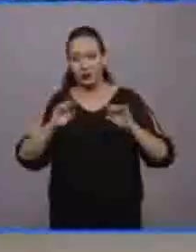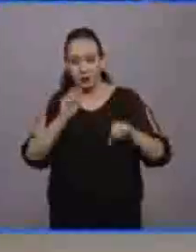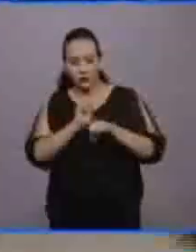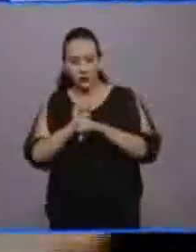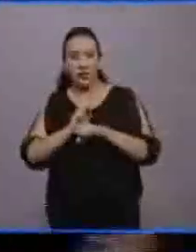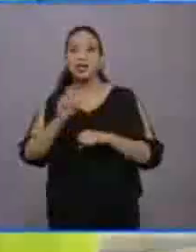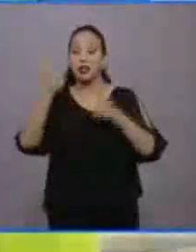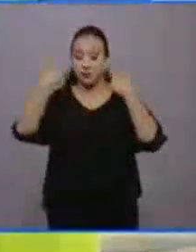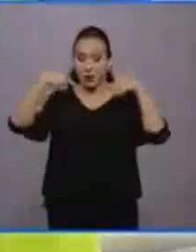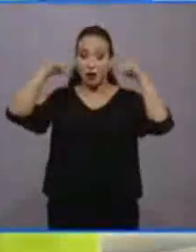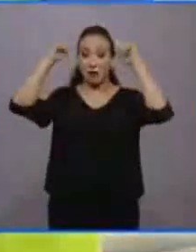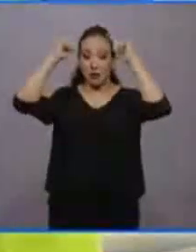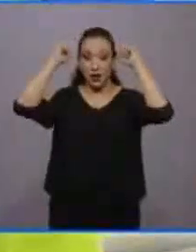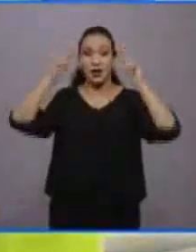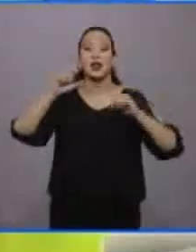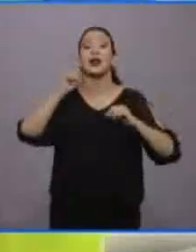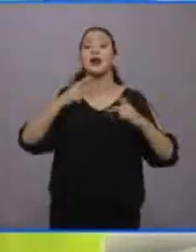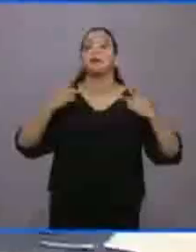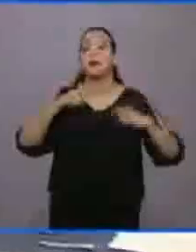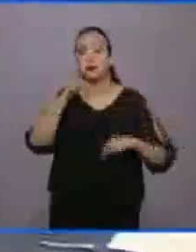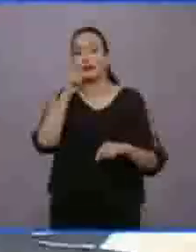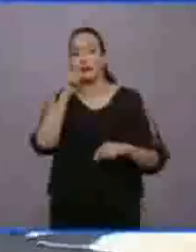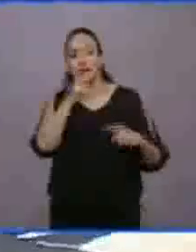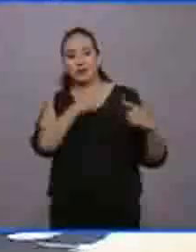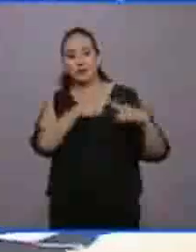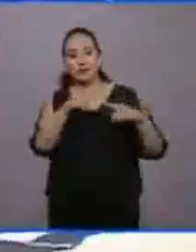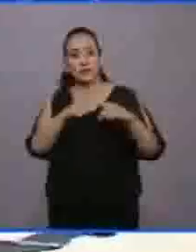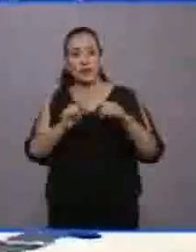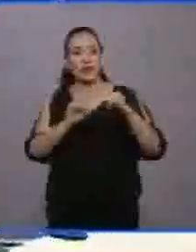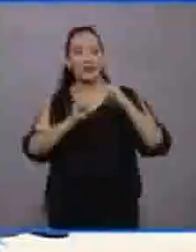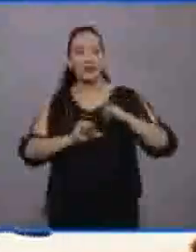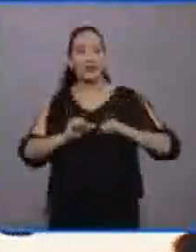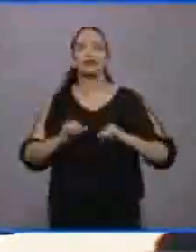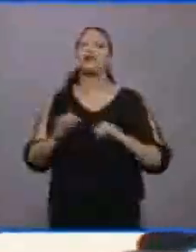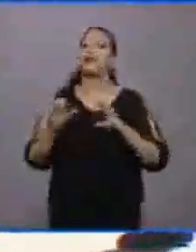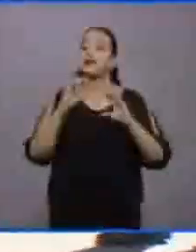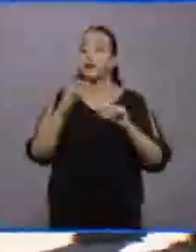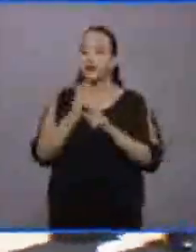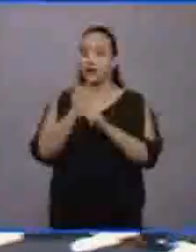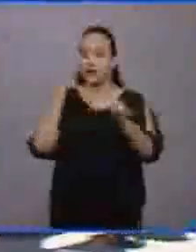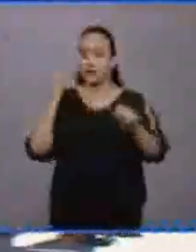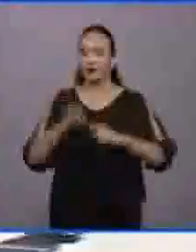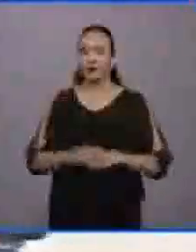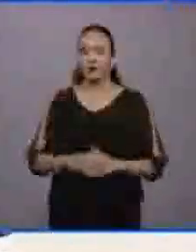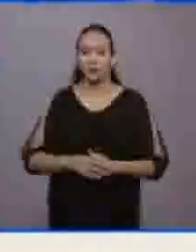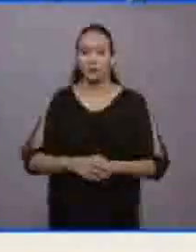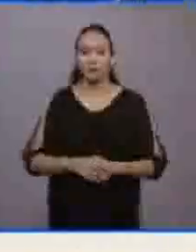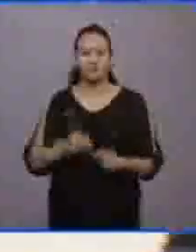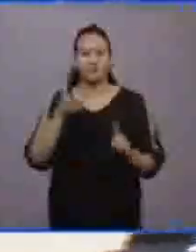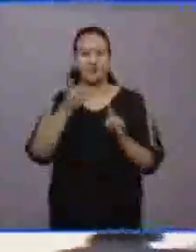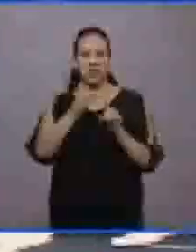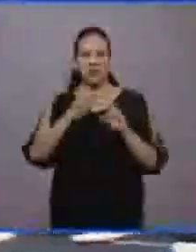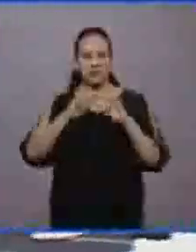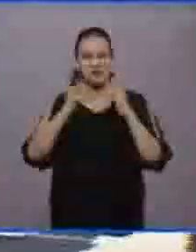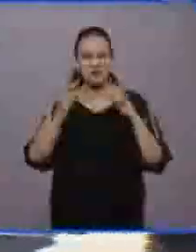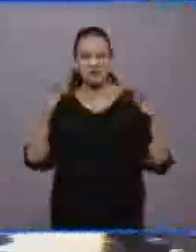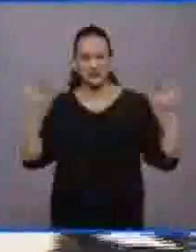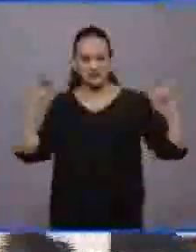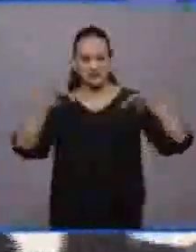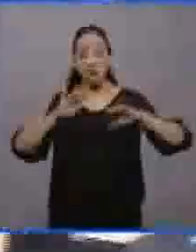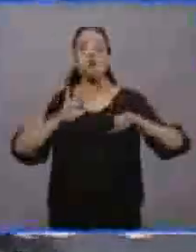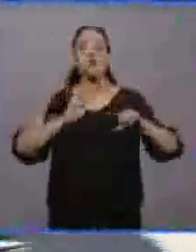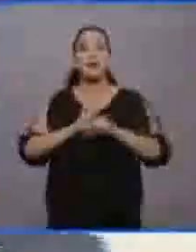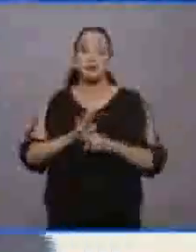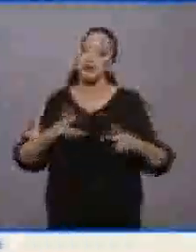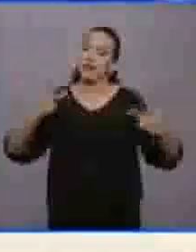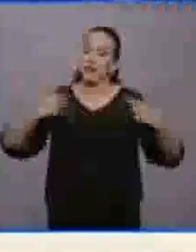Marina y también personal de la Secretaría de Infraestructura, Comunicaciones y Transportes. El objetivo es que los paseantes disfruten